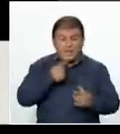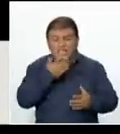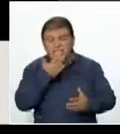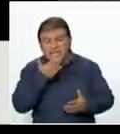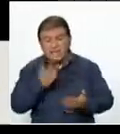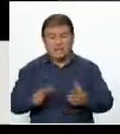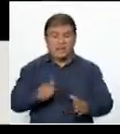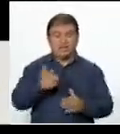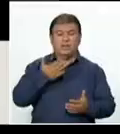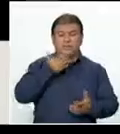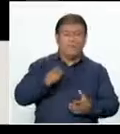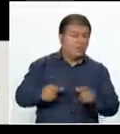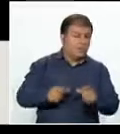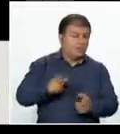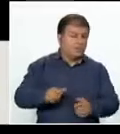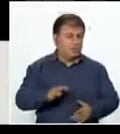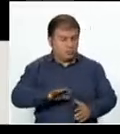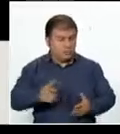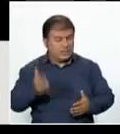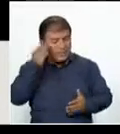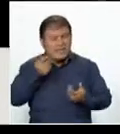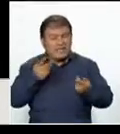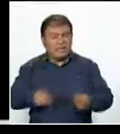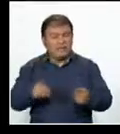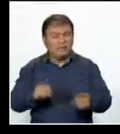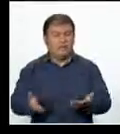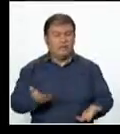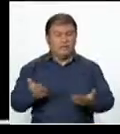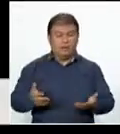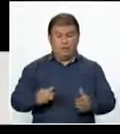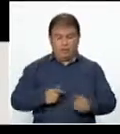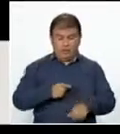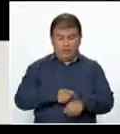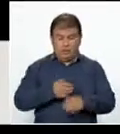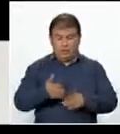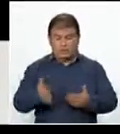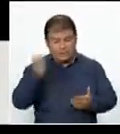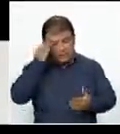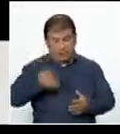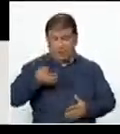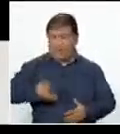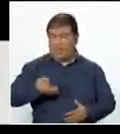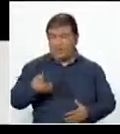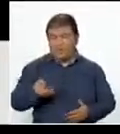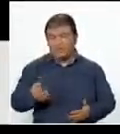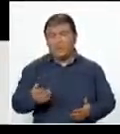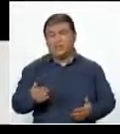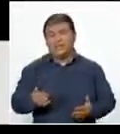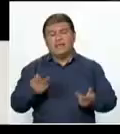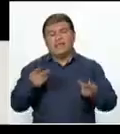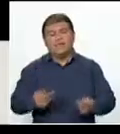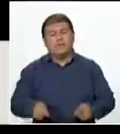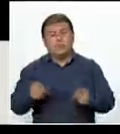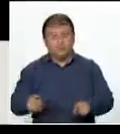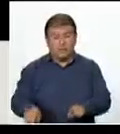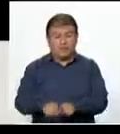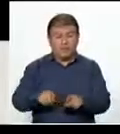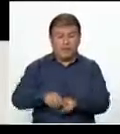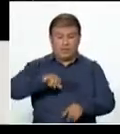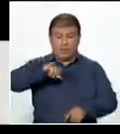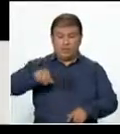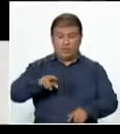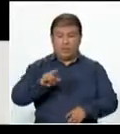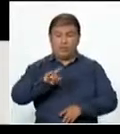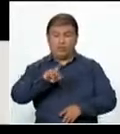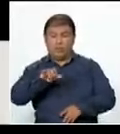quién habría estado detrás de eso, ¿no? Y exactamente saber qué es lo que pasó, que seguramente cuando pase el tiempo sabremos exactamente. El Jirón de la Unión, además, está cerca